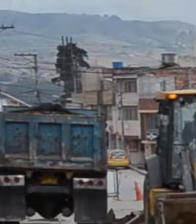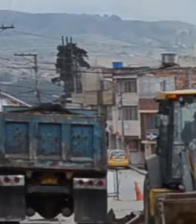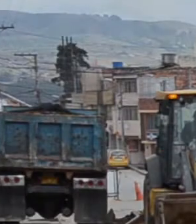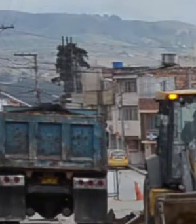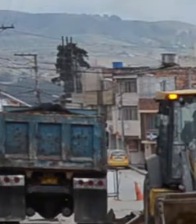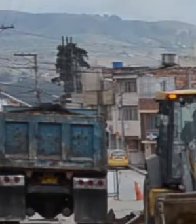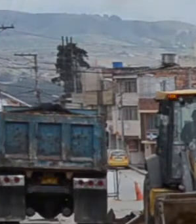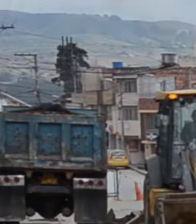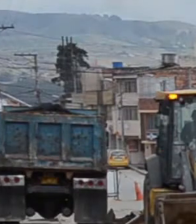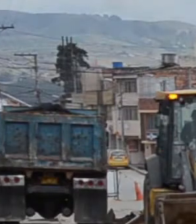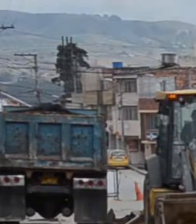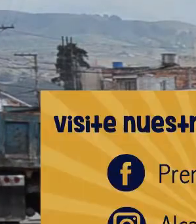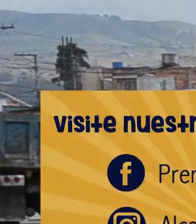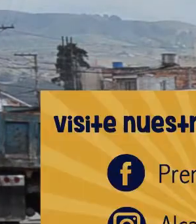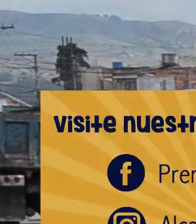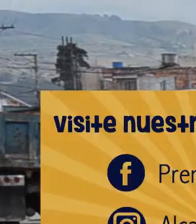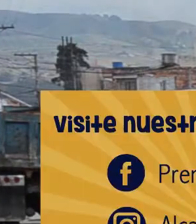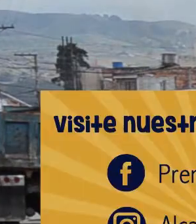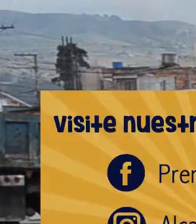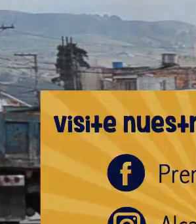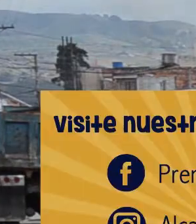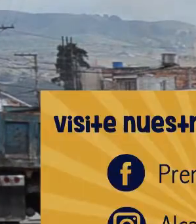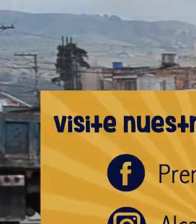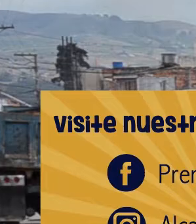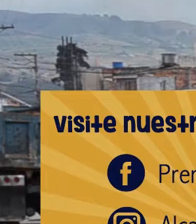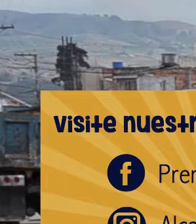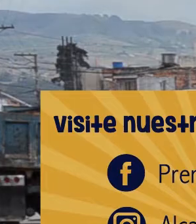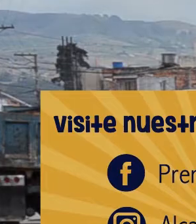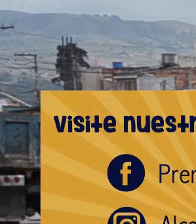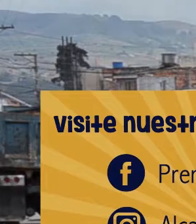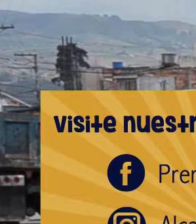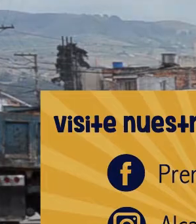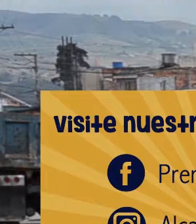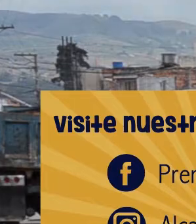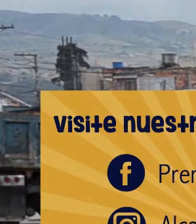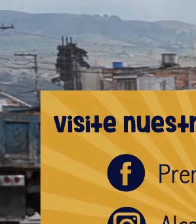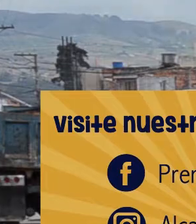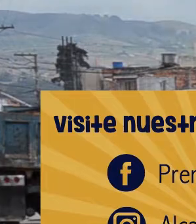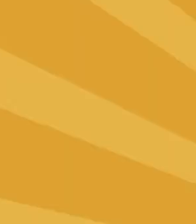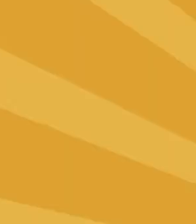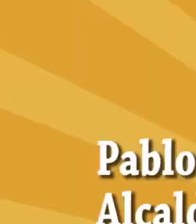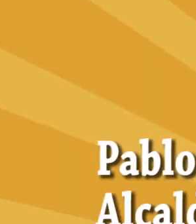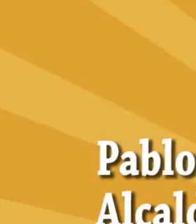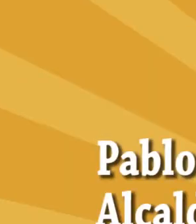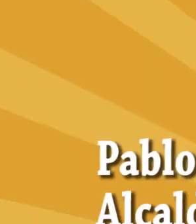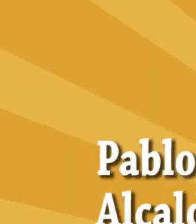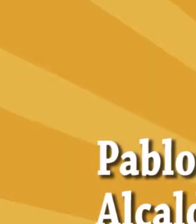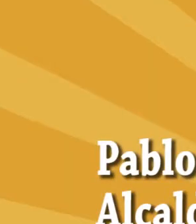Agradecemos su compañía y esperamos estar en contacto a través de nuestras redes sociales. Feliz fin de semana.